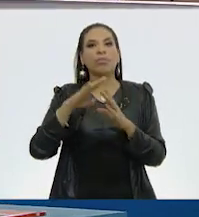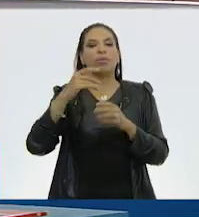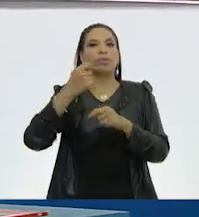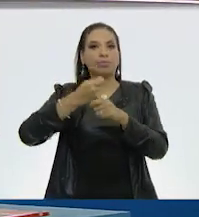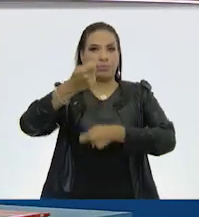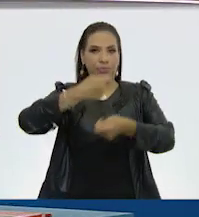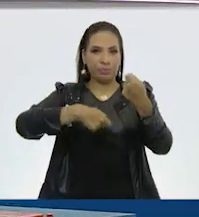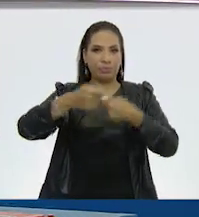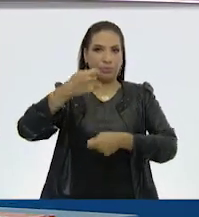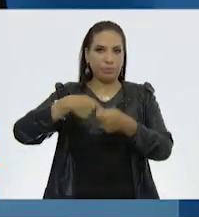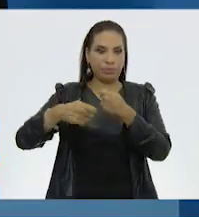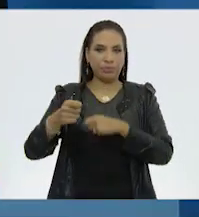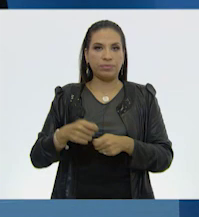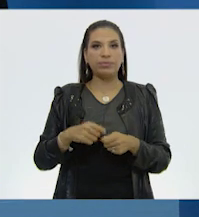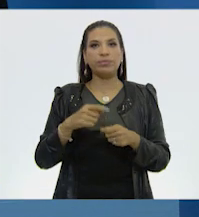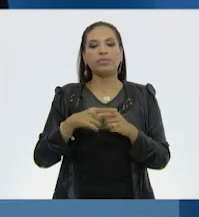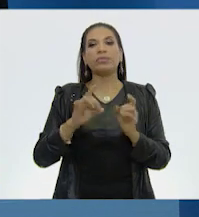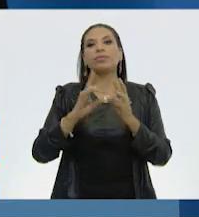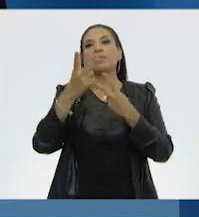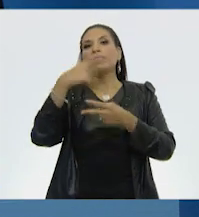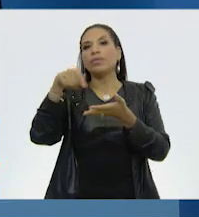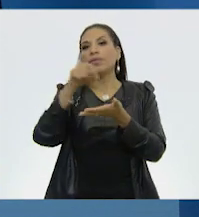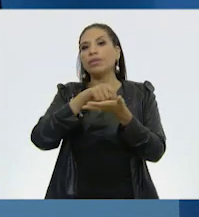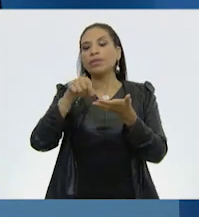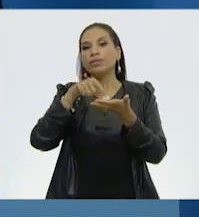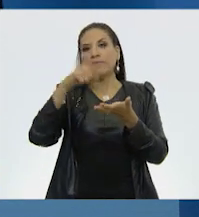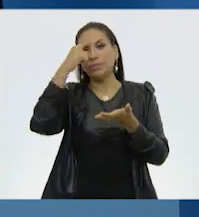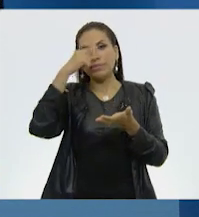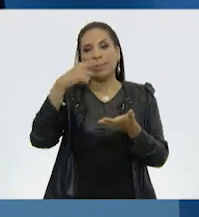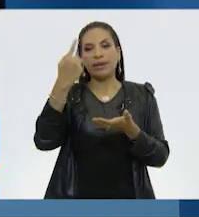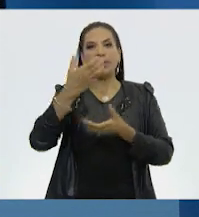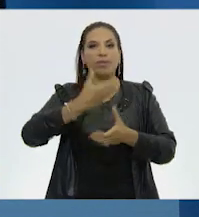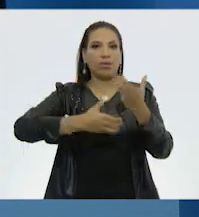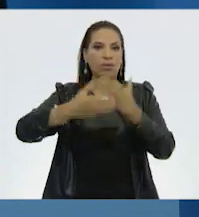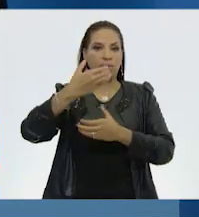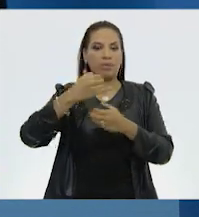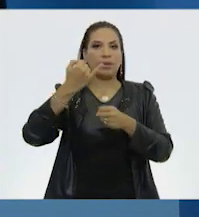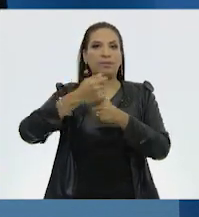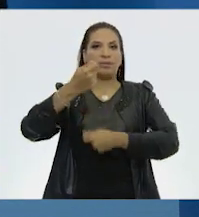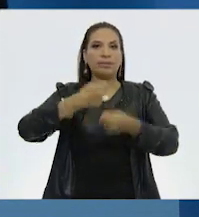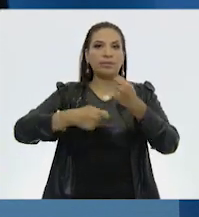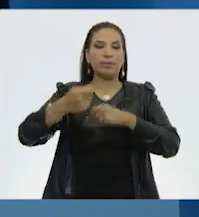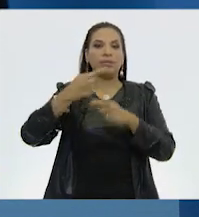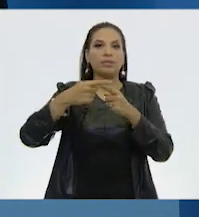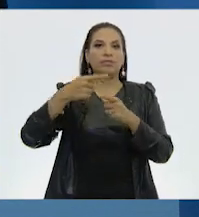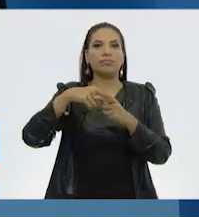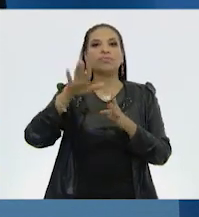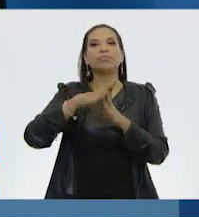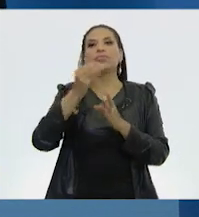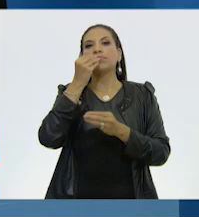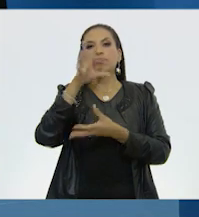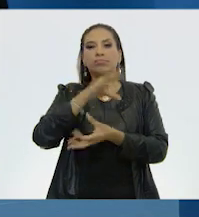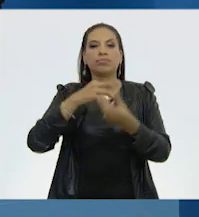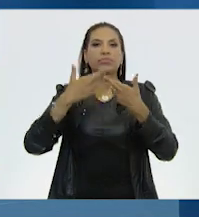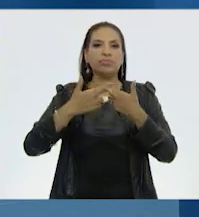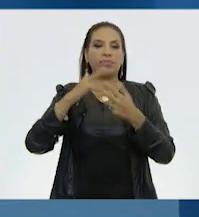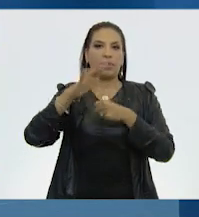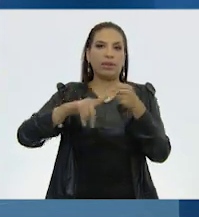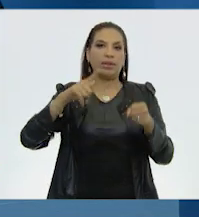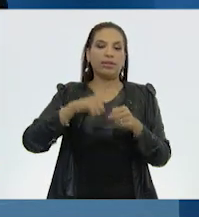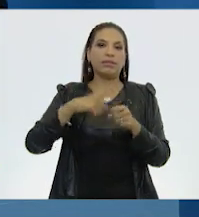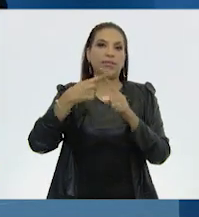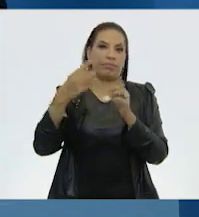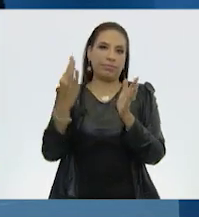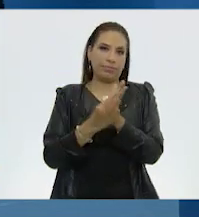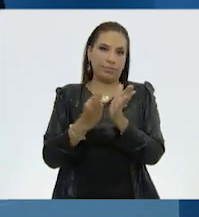intercambiar. La aparición de la escritura facilitaría el comercio y el intercambio de los excedentes de comida, animales y